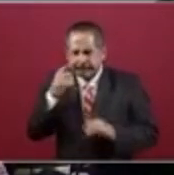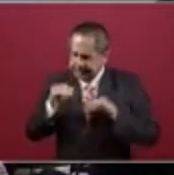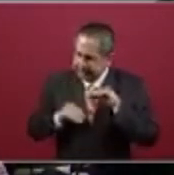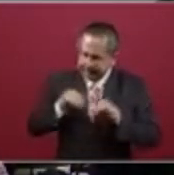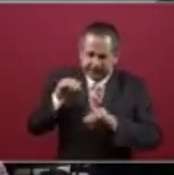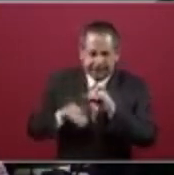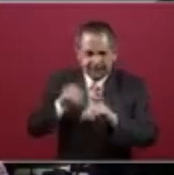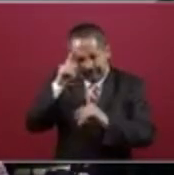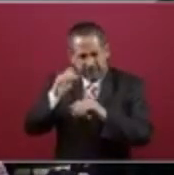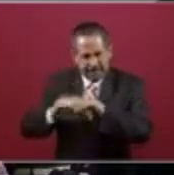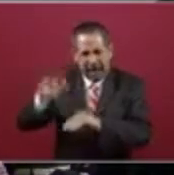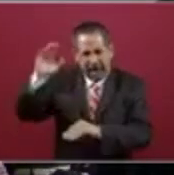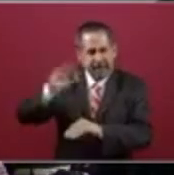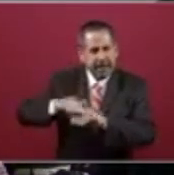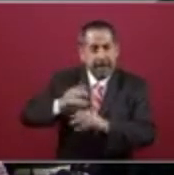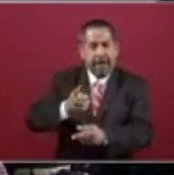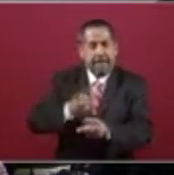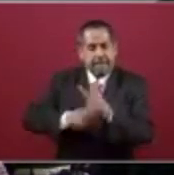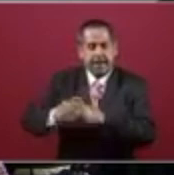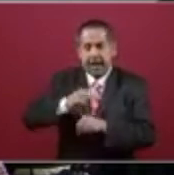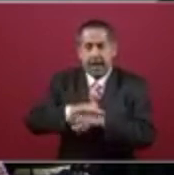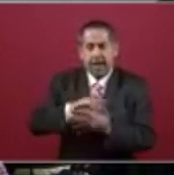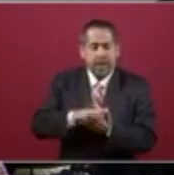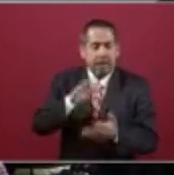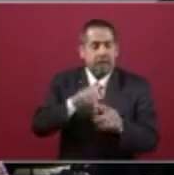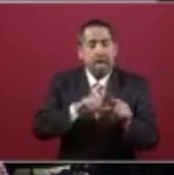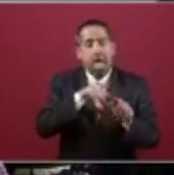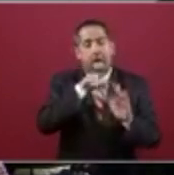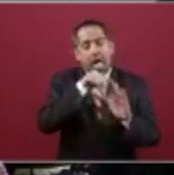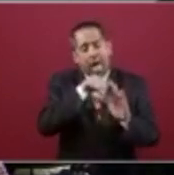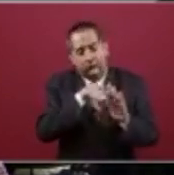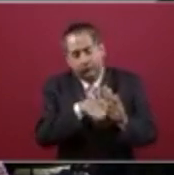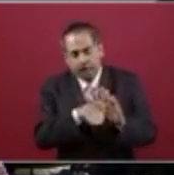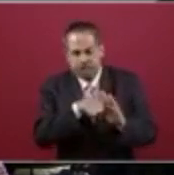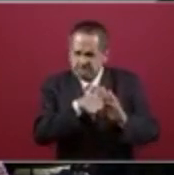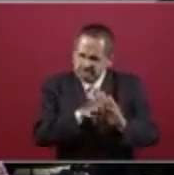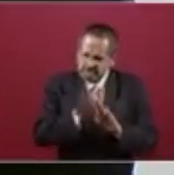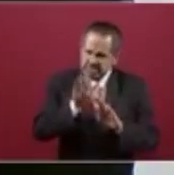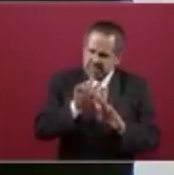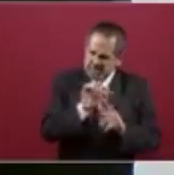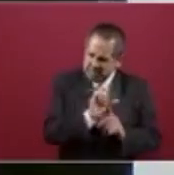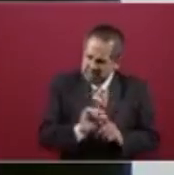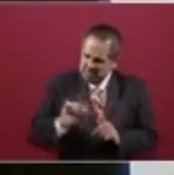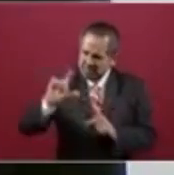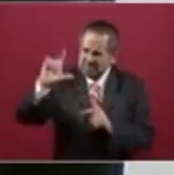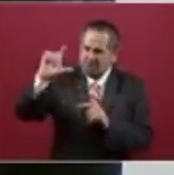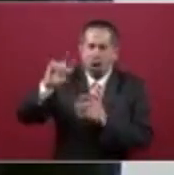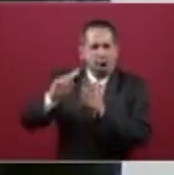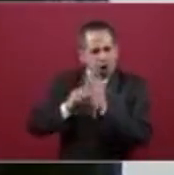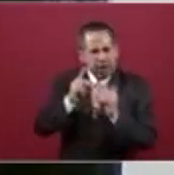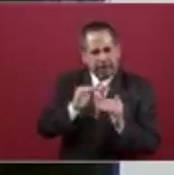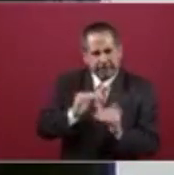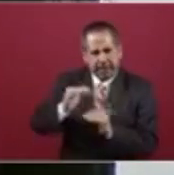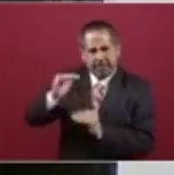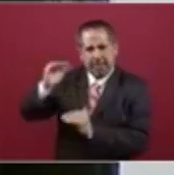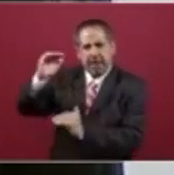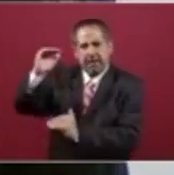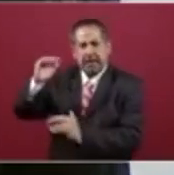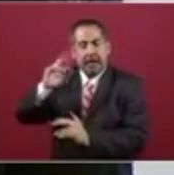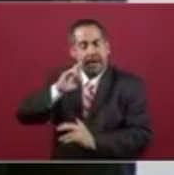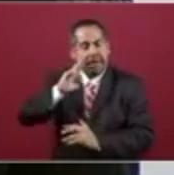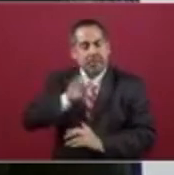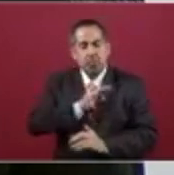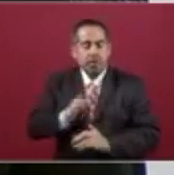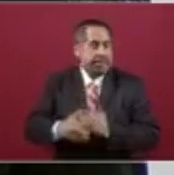para incrementar, reducir la caída, detenerla e incrementar la producción en el país. Bueno, y aquí